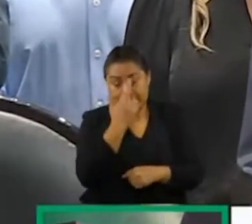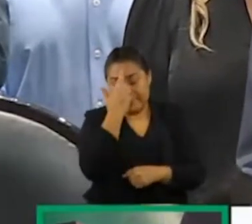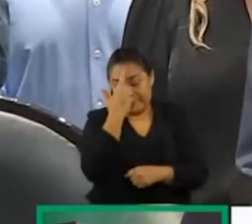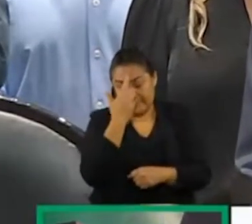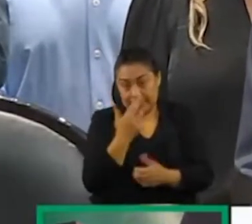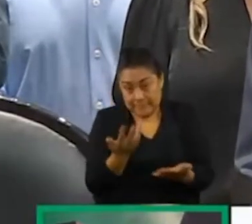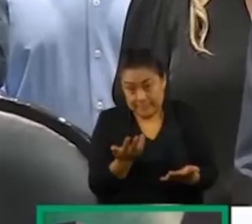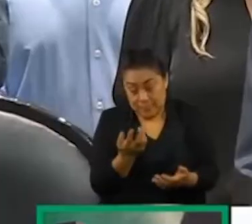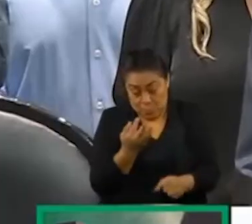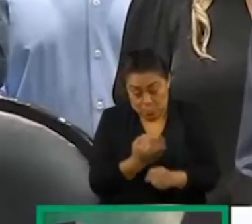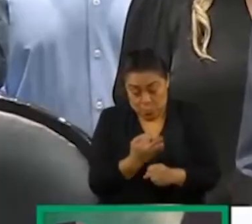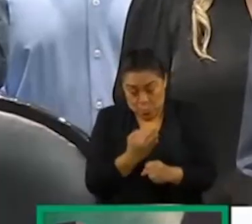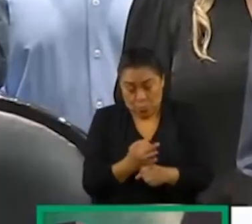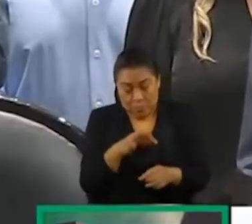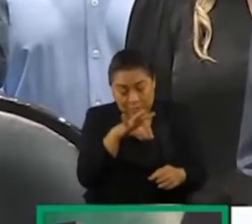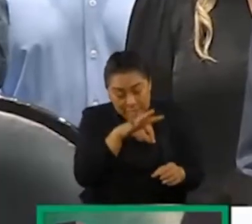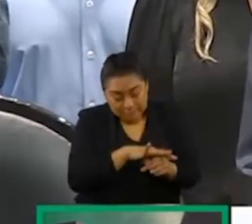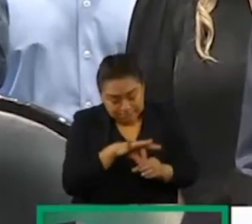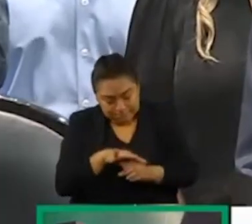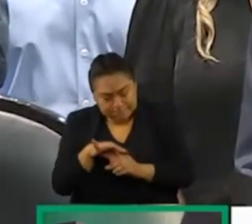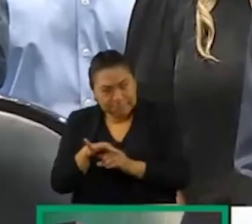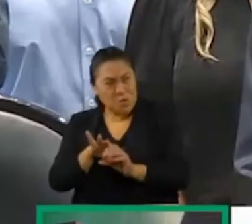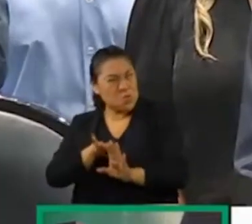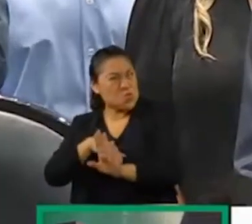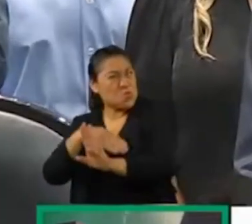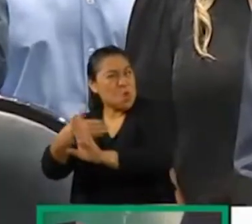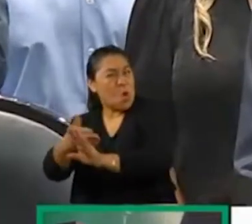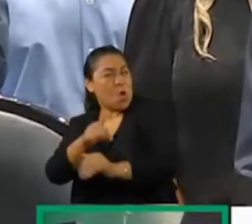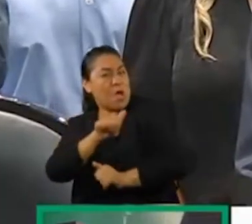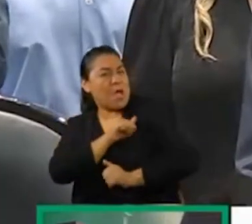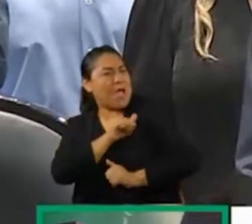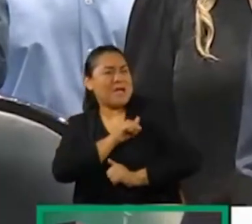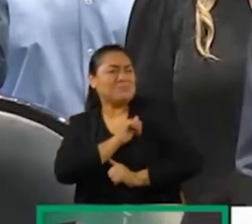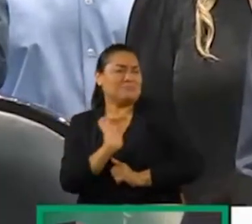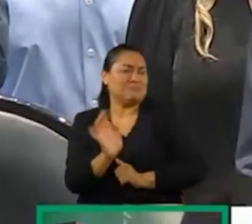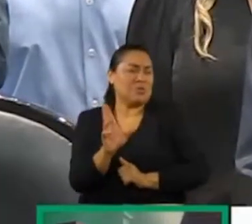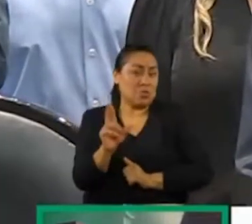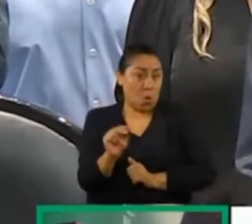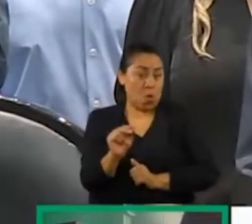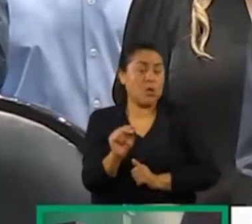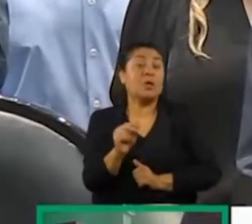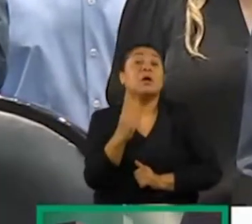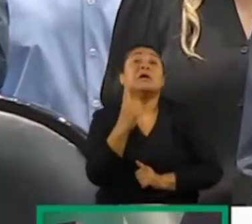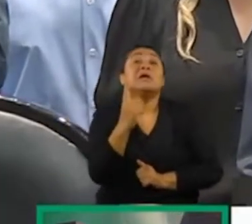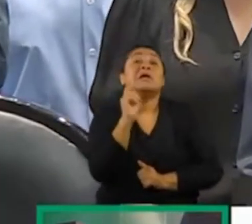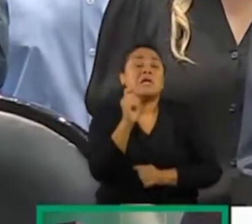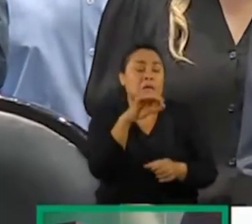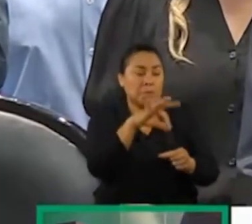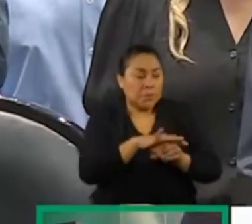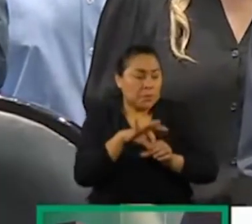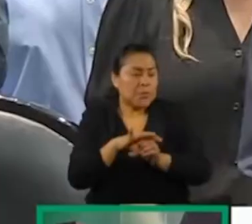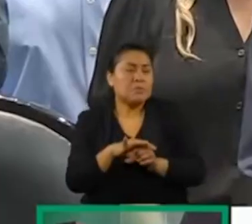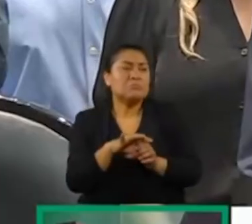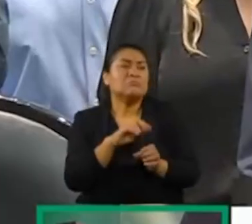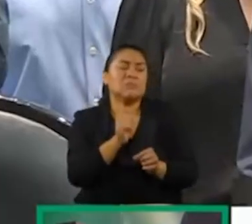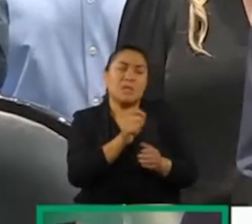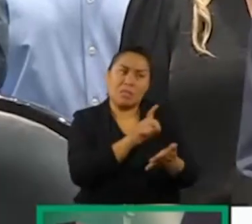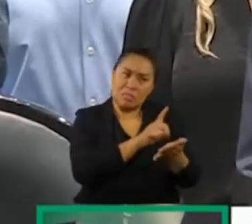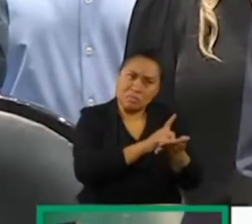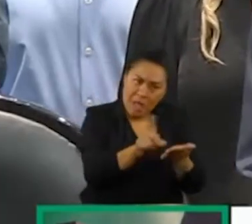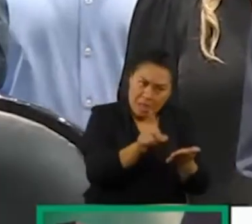es un voto contra las Fuerzas Armadas, es un voto a favor del Estado de Derecho y de la